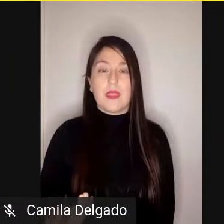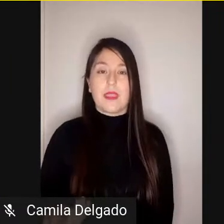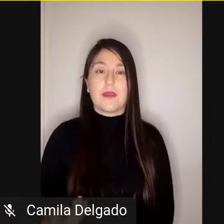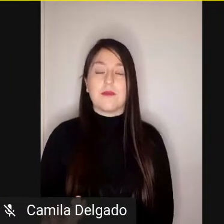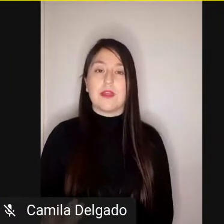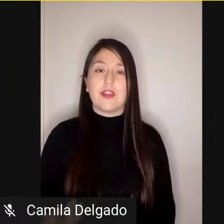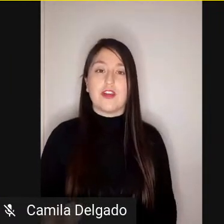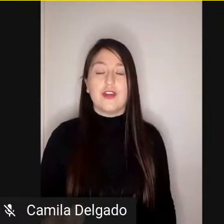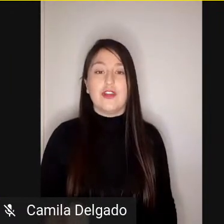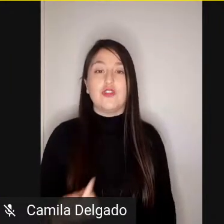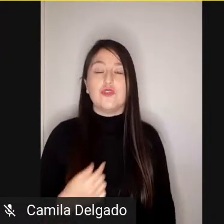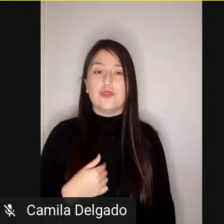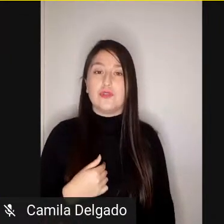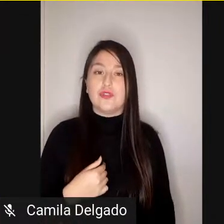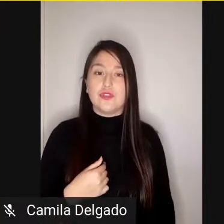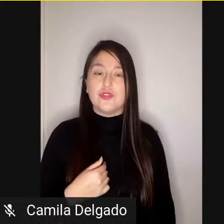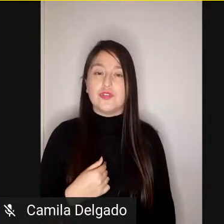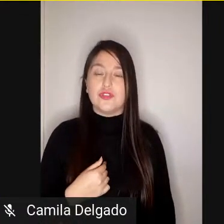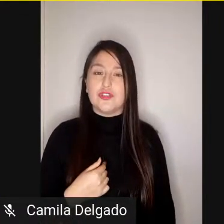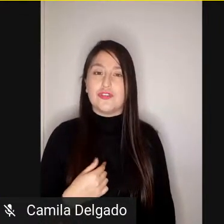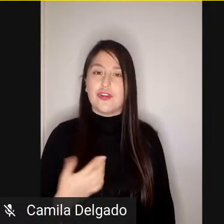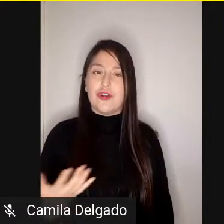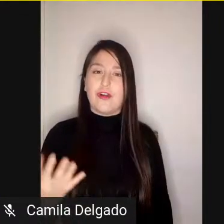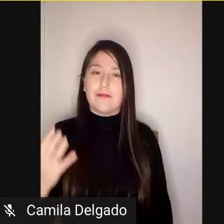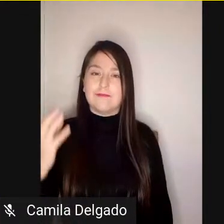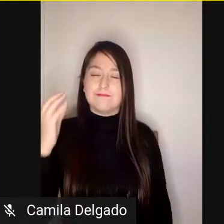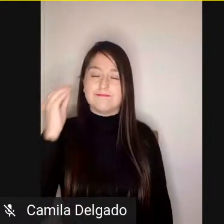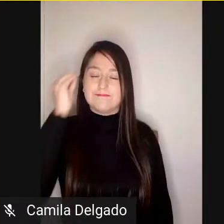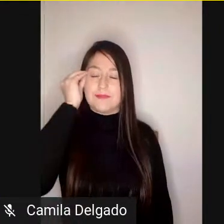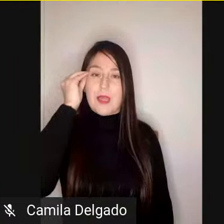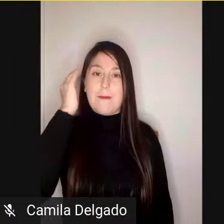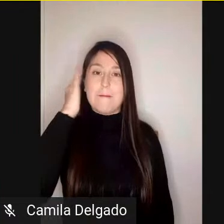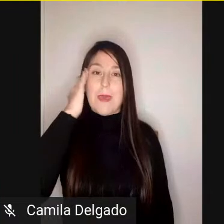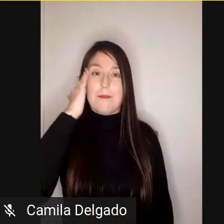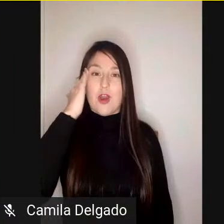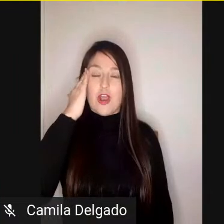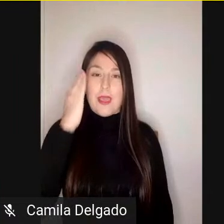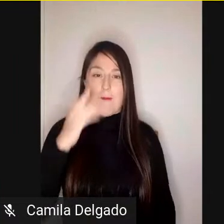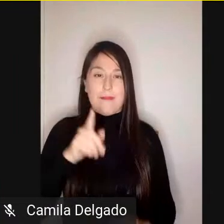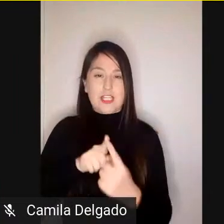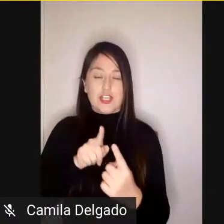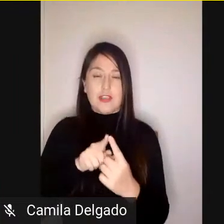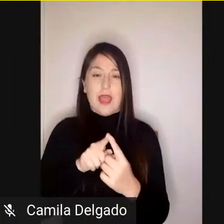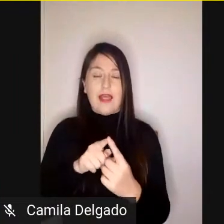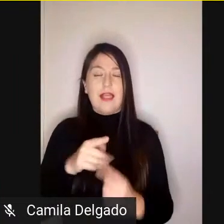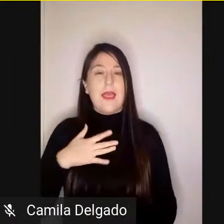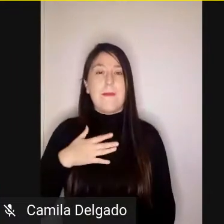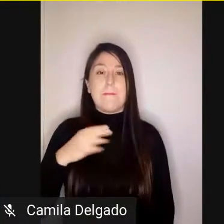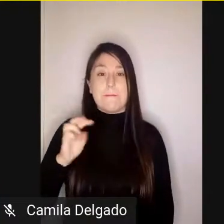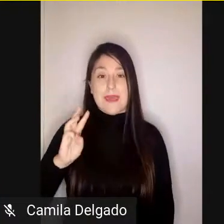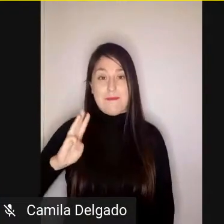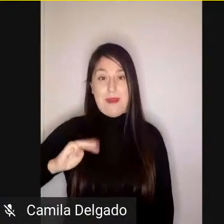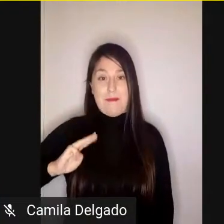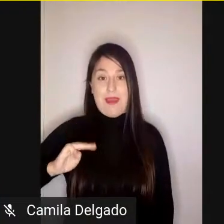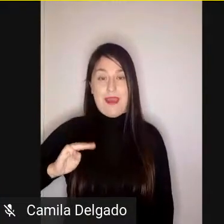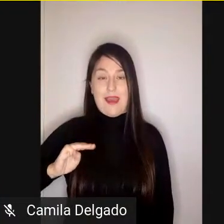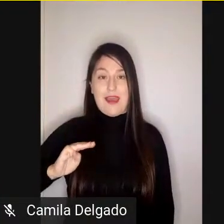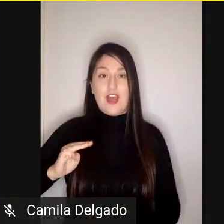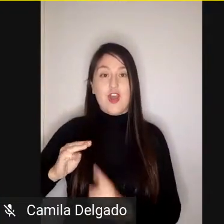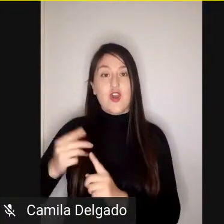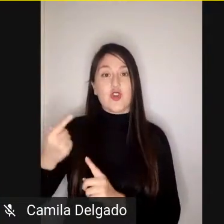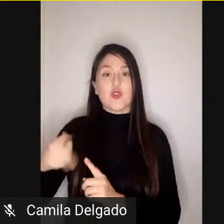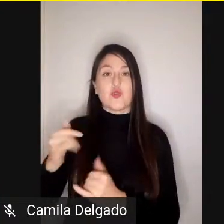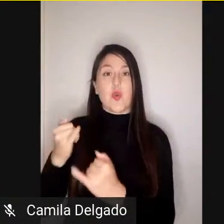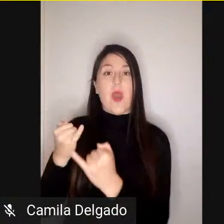Yo lo tengo reflejado en una memoria personal de mi mamá con sus amigos, con Poncho. Mi mamá era